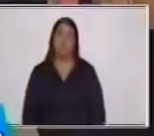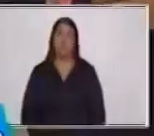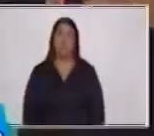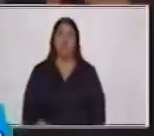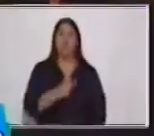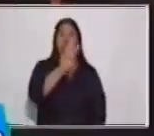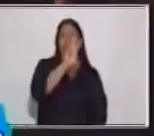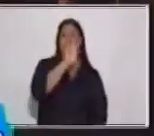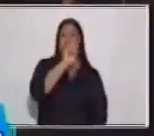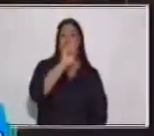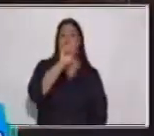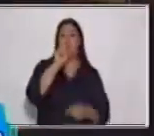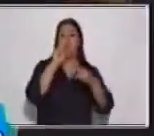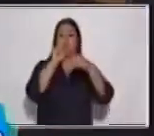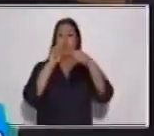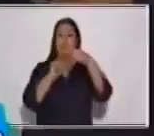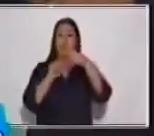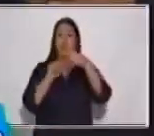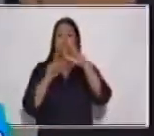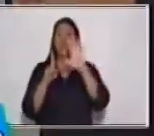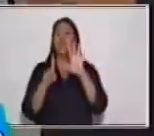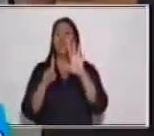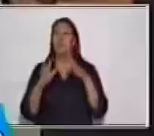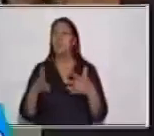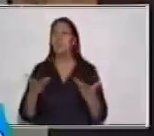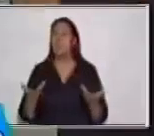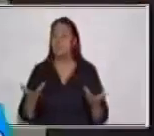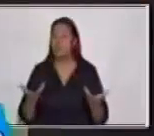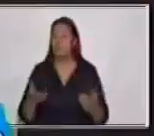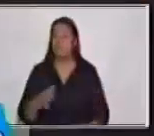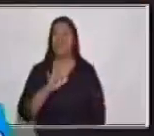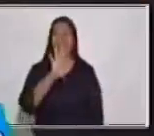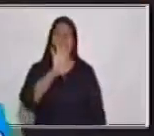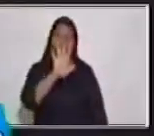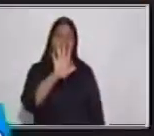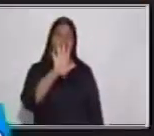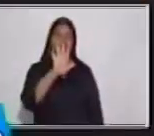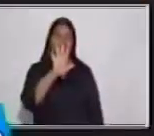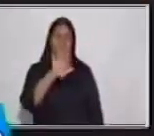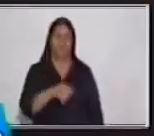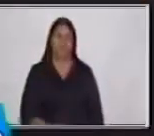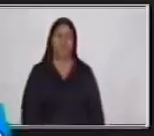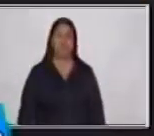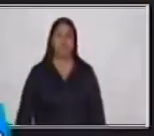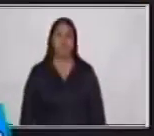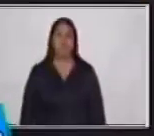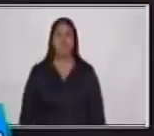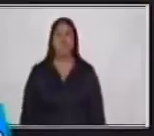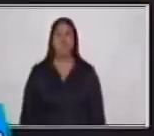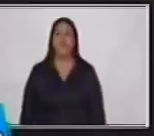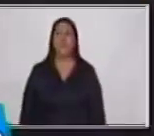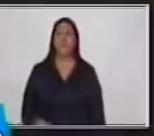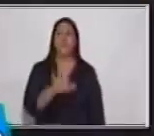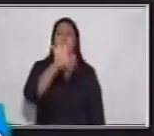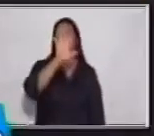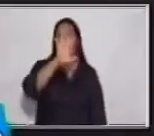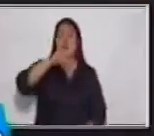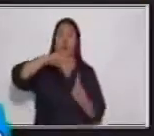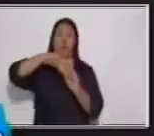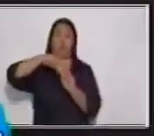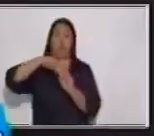30 dividido 6 es 5. Muy bien. 5